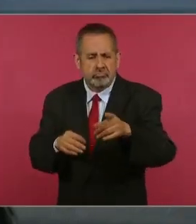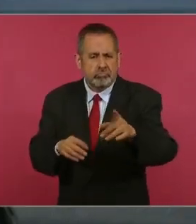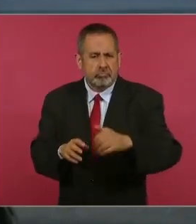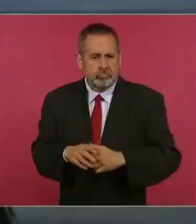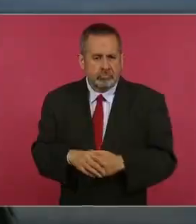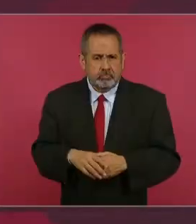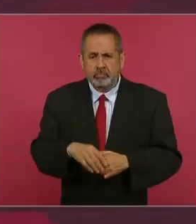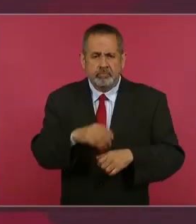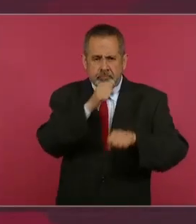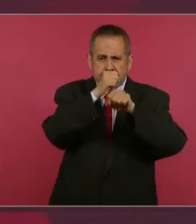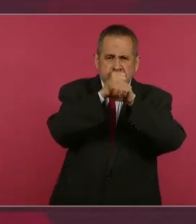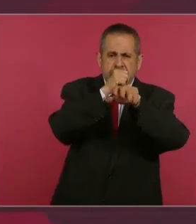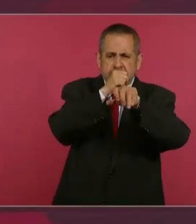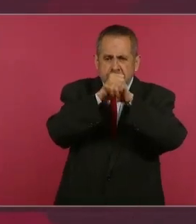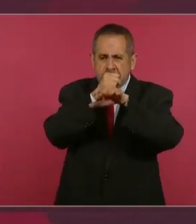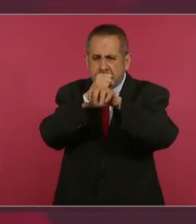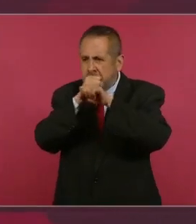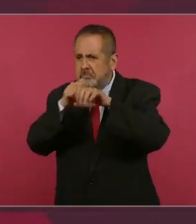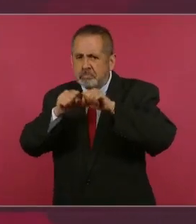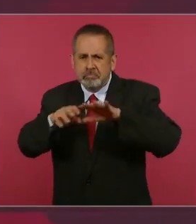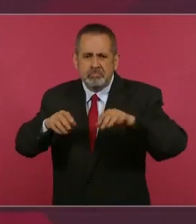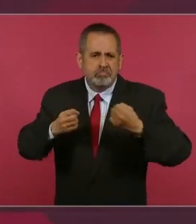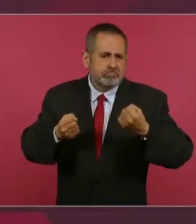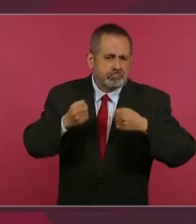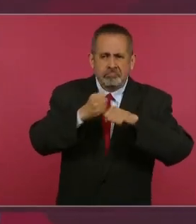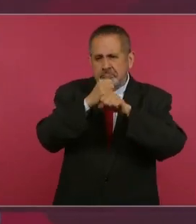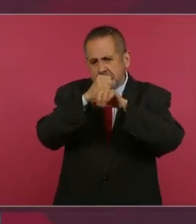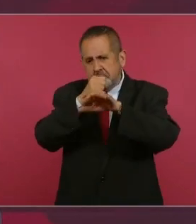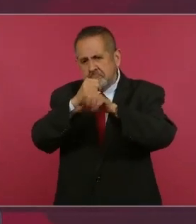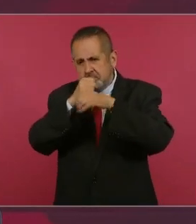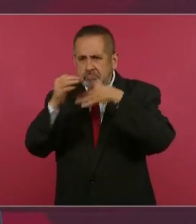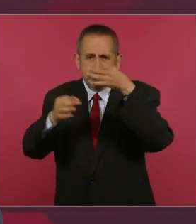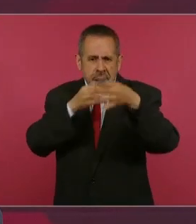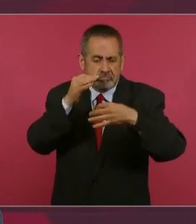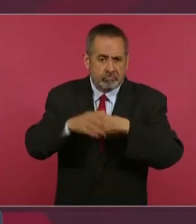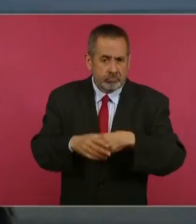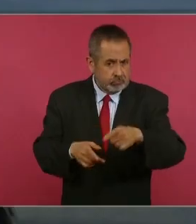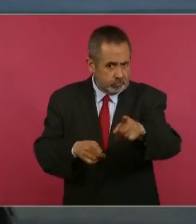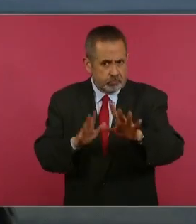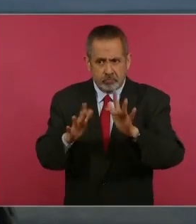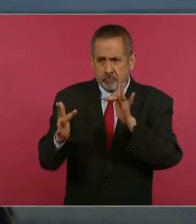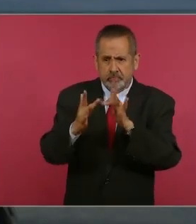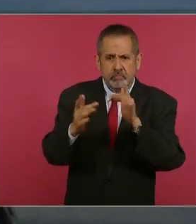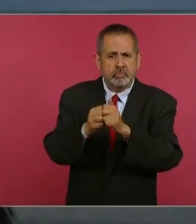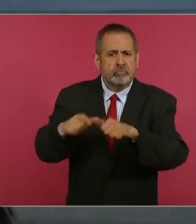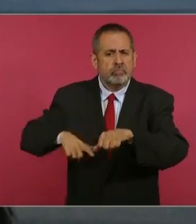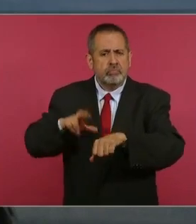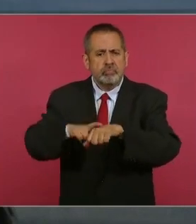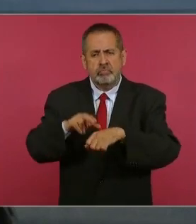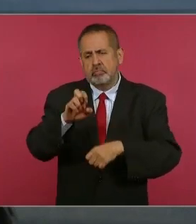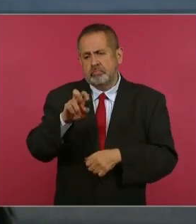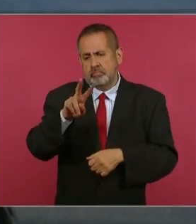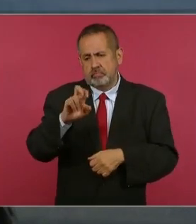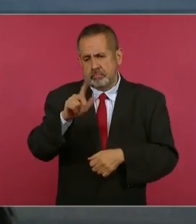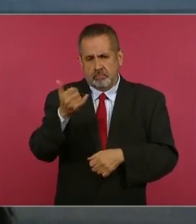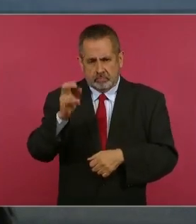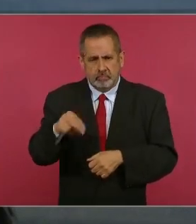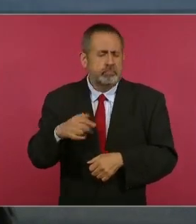Hay perifoneo. ¿Perifoneo? Sí, sí. ¿Ha tenido usted comunicación con la gobernadora Evelyn Salgado?